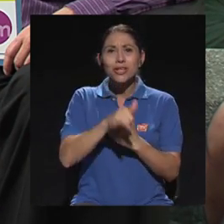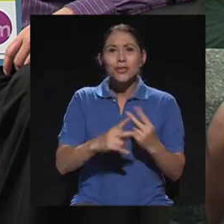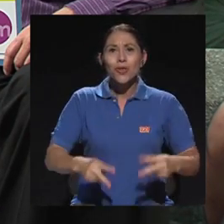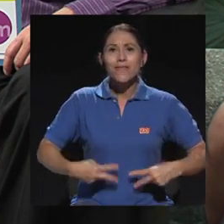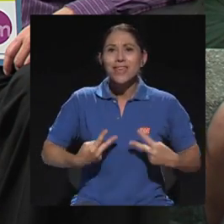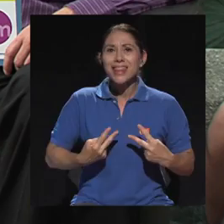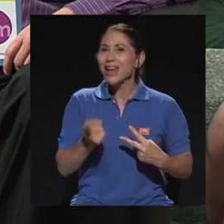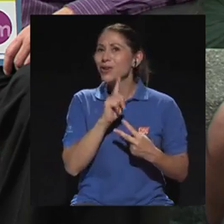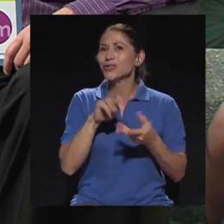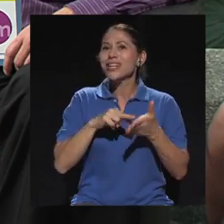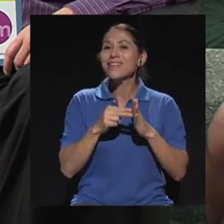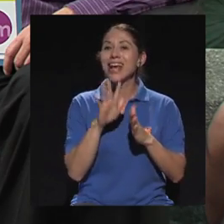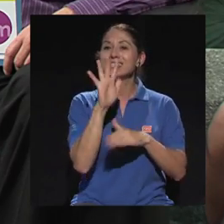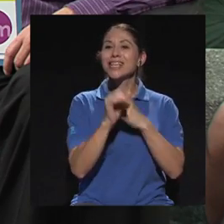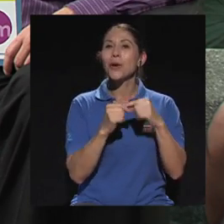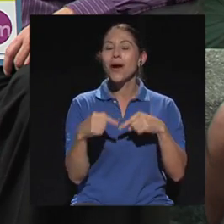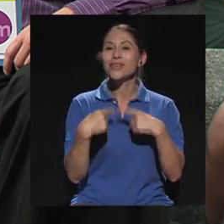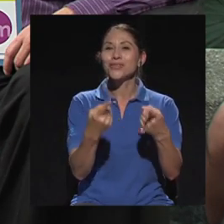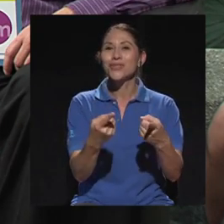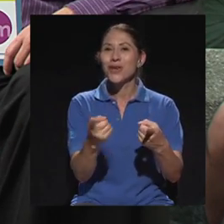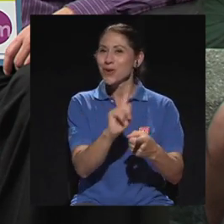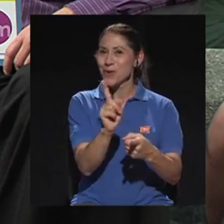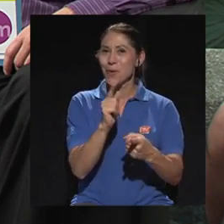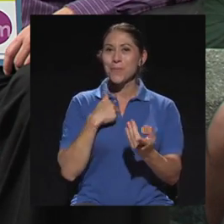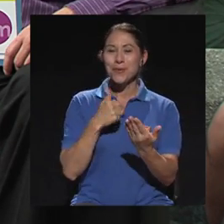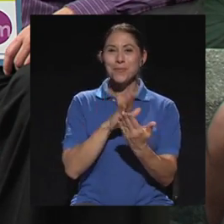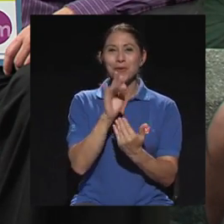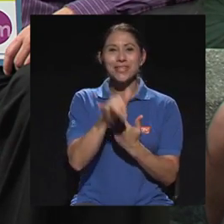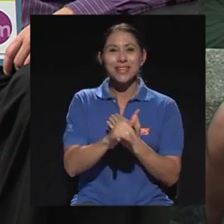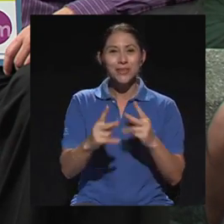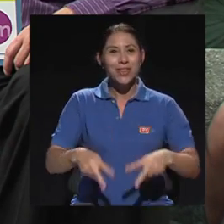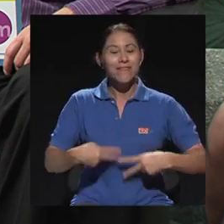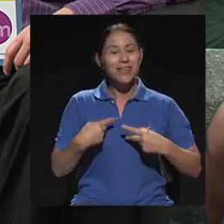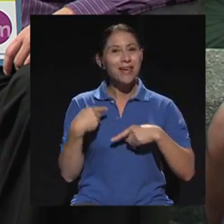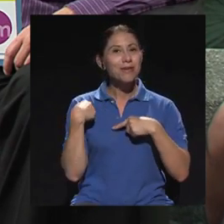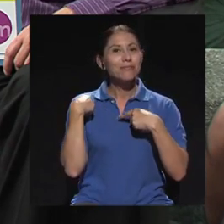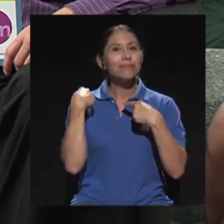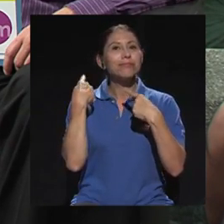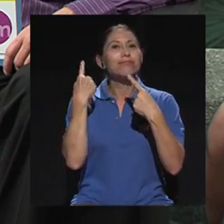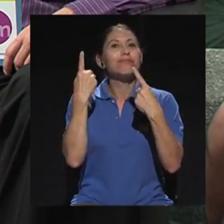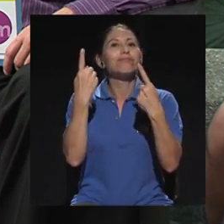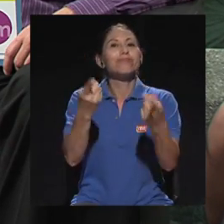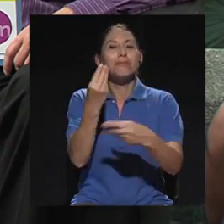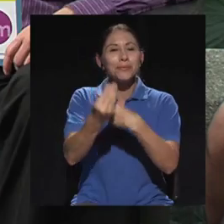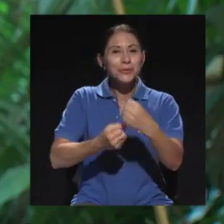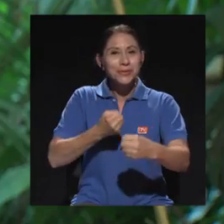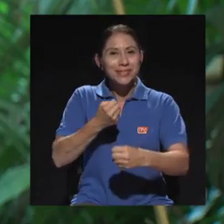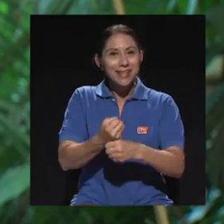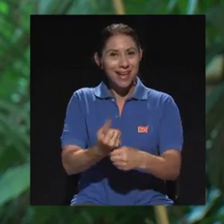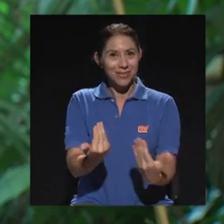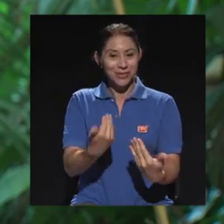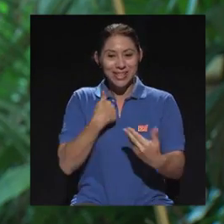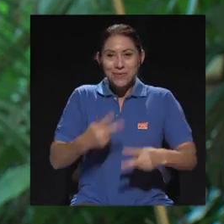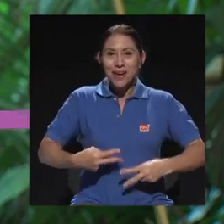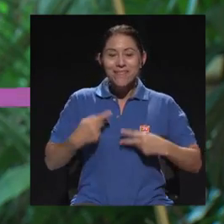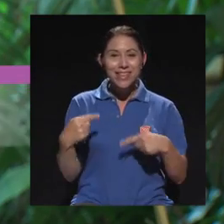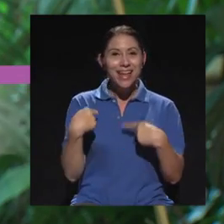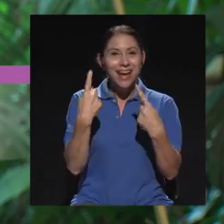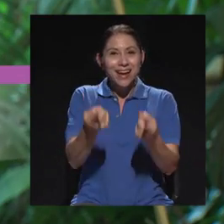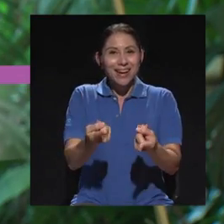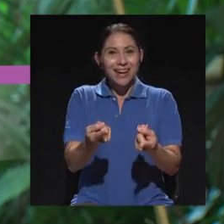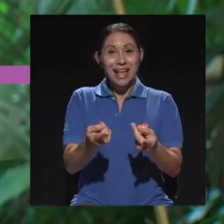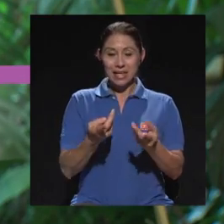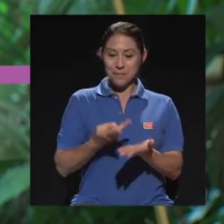son 5 años, mi proyecto de vida son muchos años más. Tengo toda una vida por delante. El valor de sí